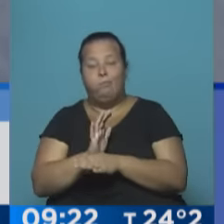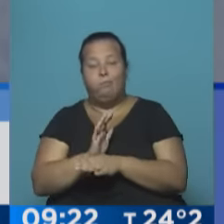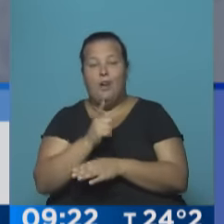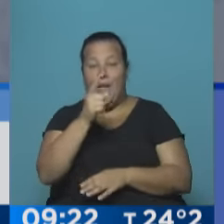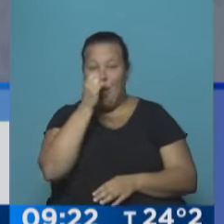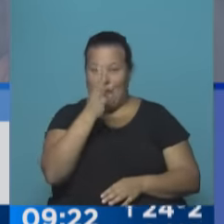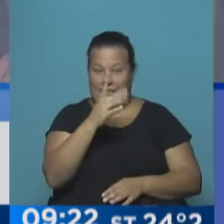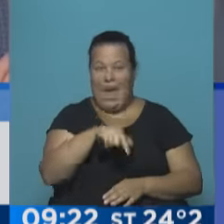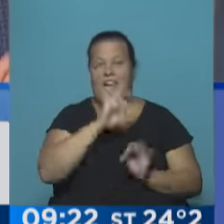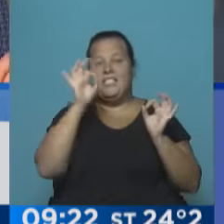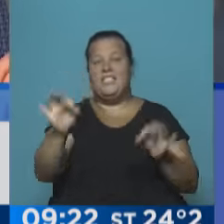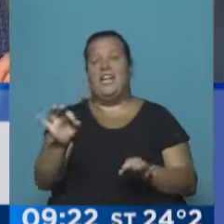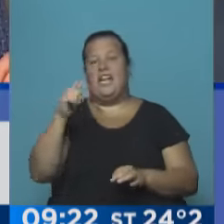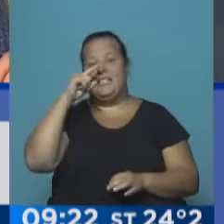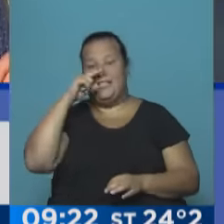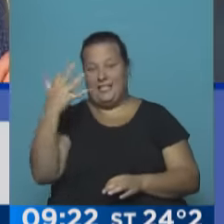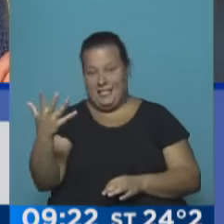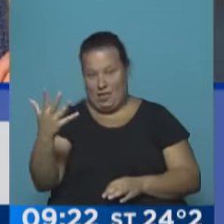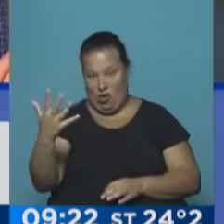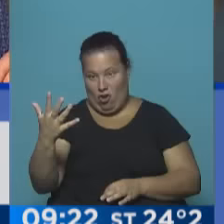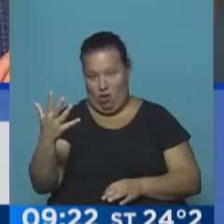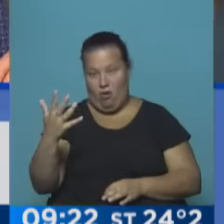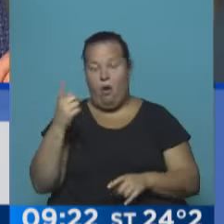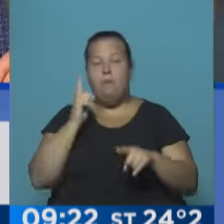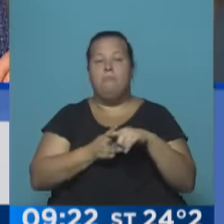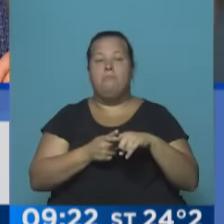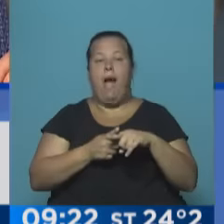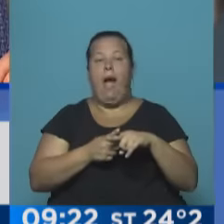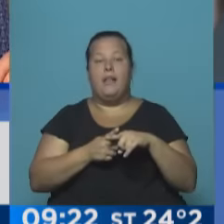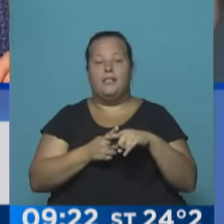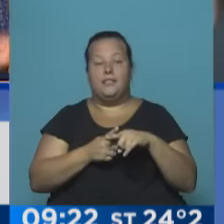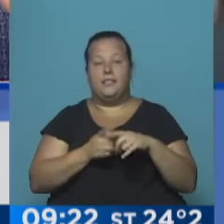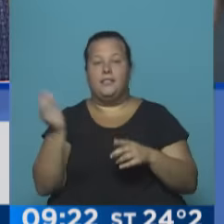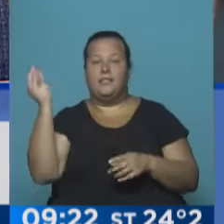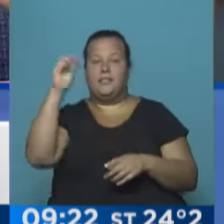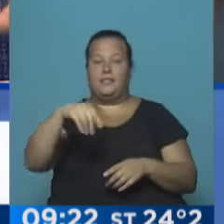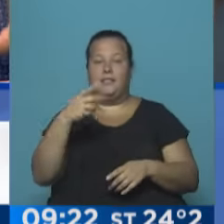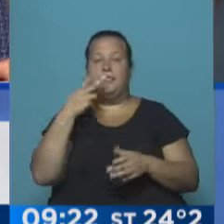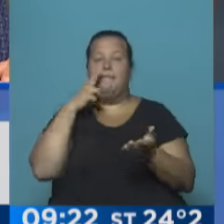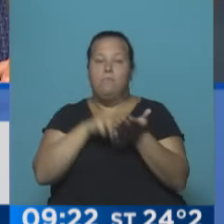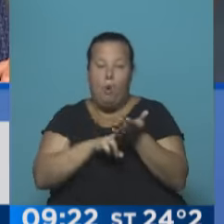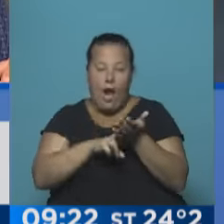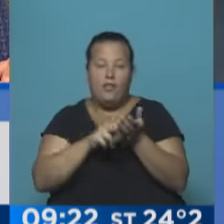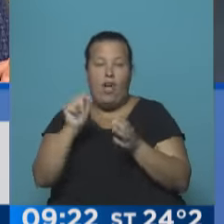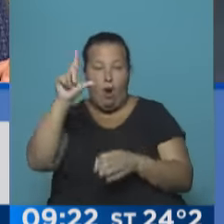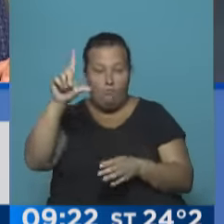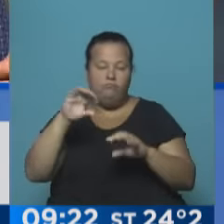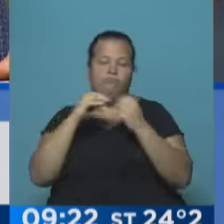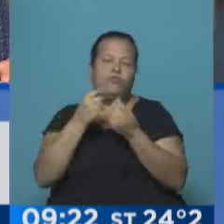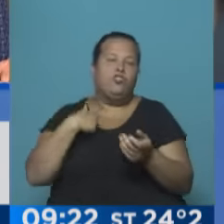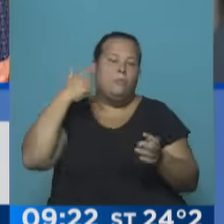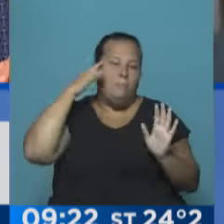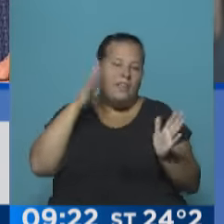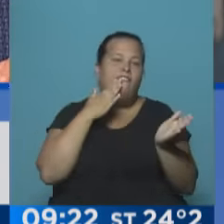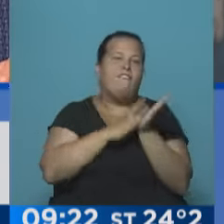esos 25 pasaron a ser 75 y con el con el cargo de impositivo que también se aumenta Yo podría